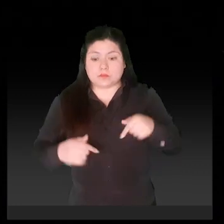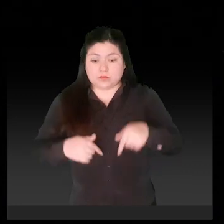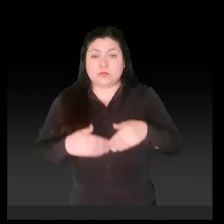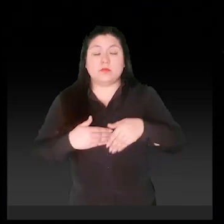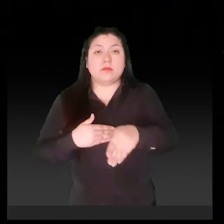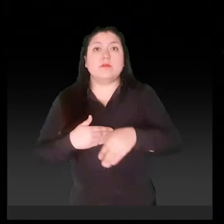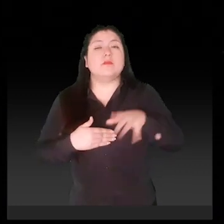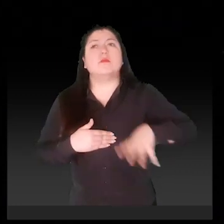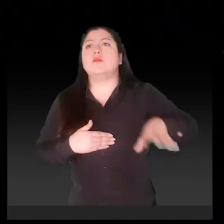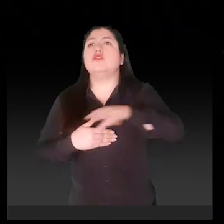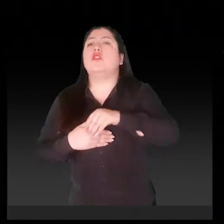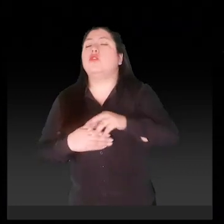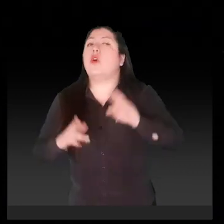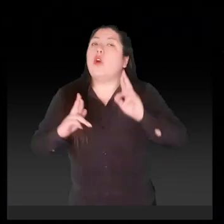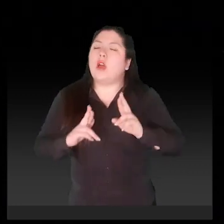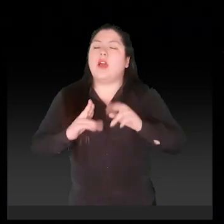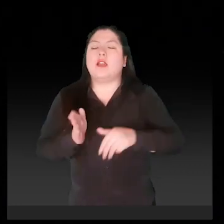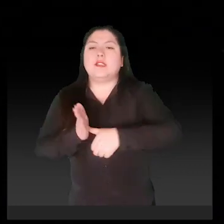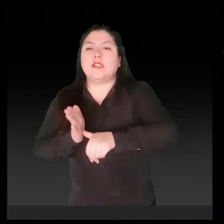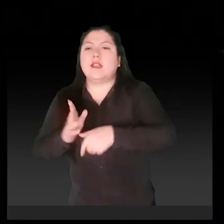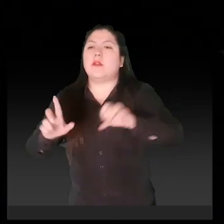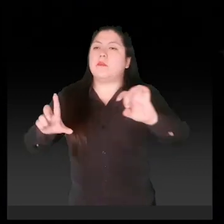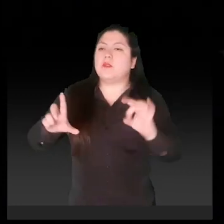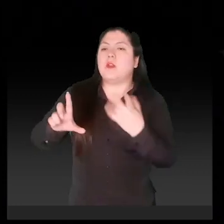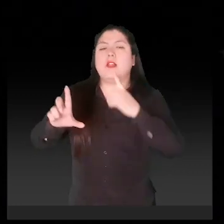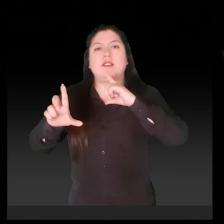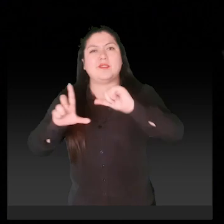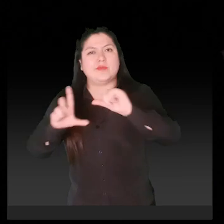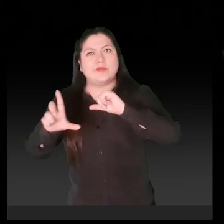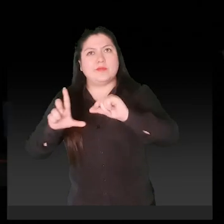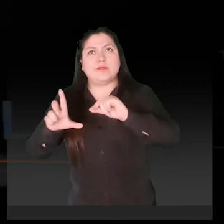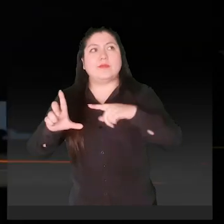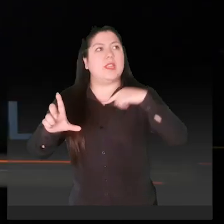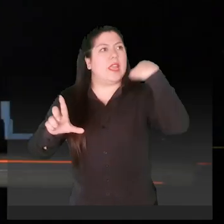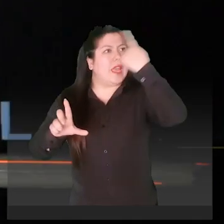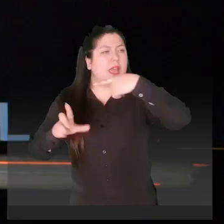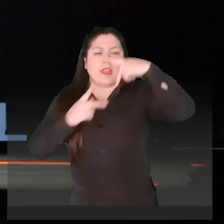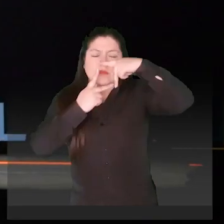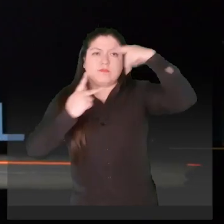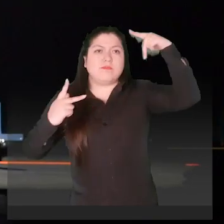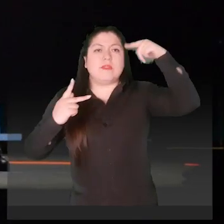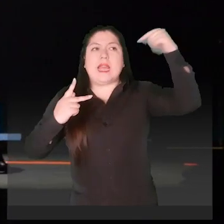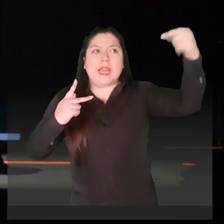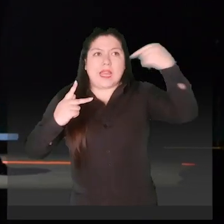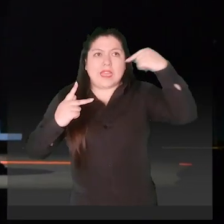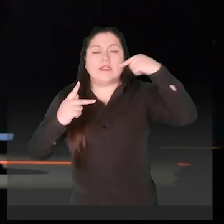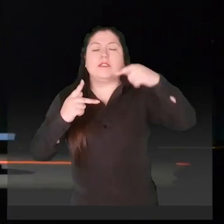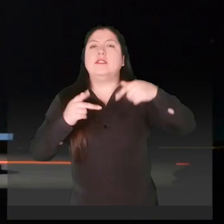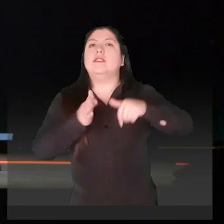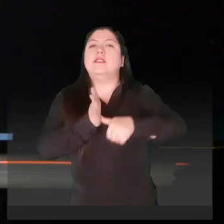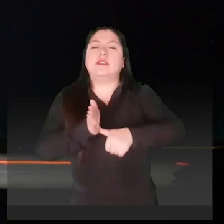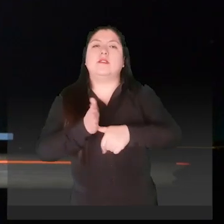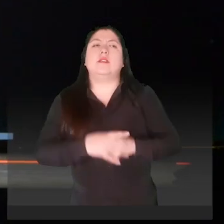electrónica, pero al final será nuestro rostro la identidad digital. La cédula que tanto estábamos